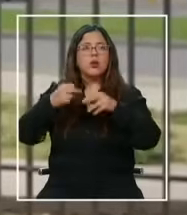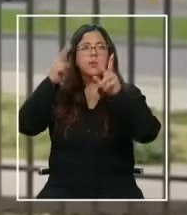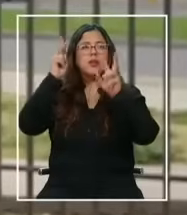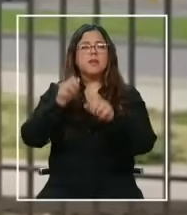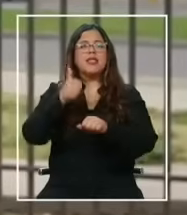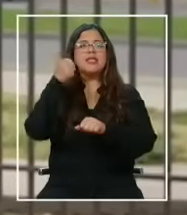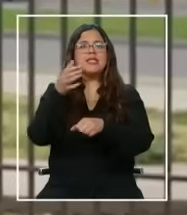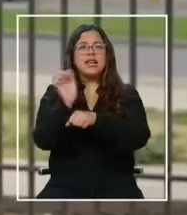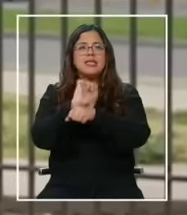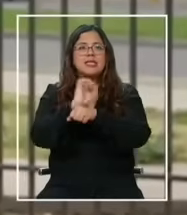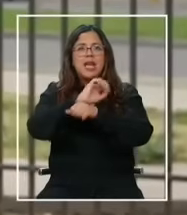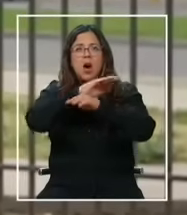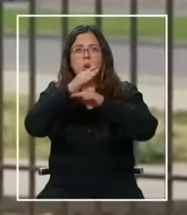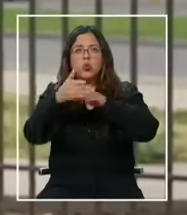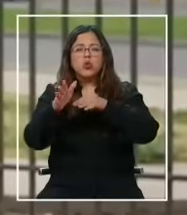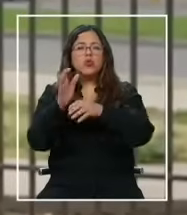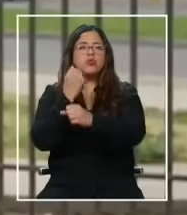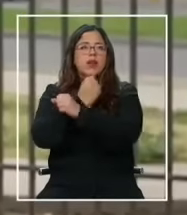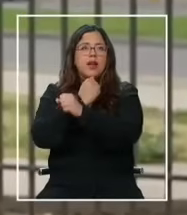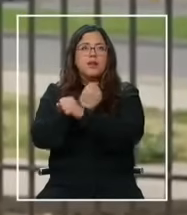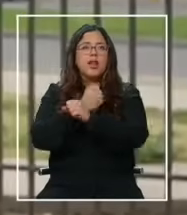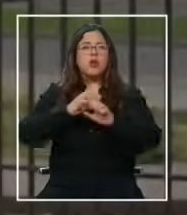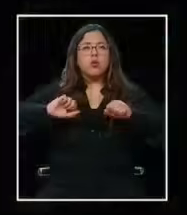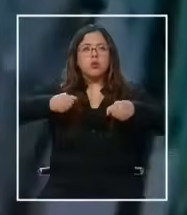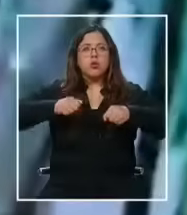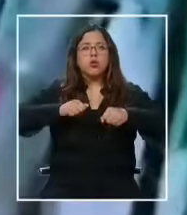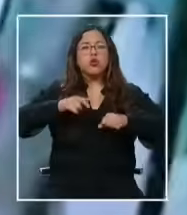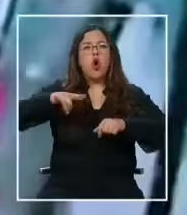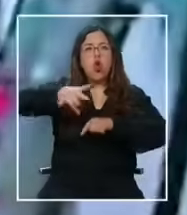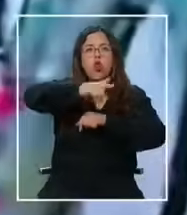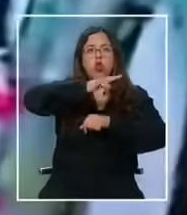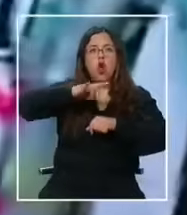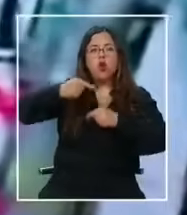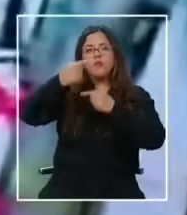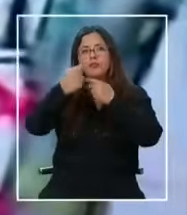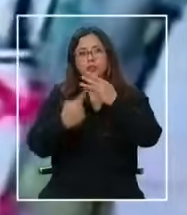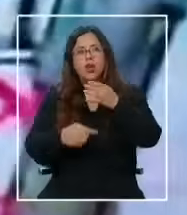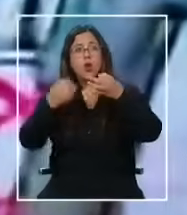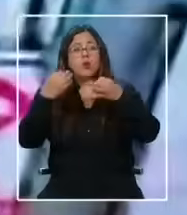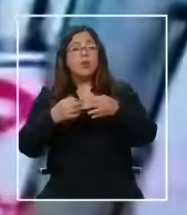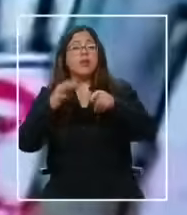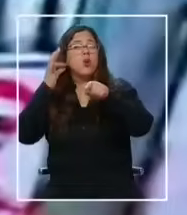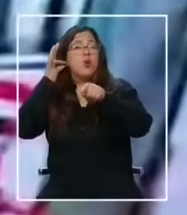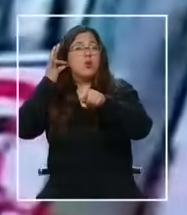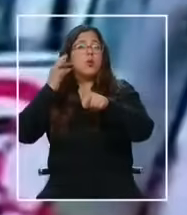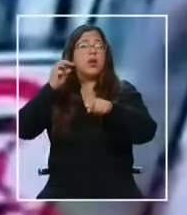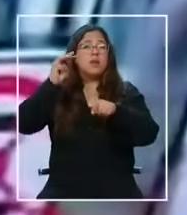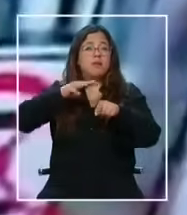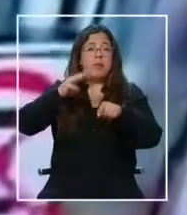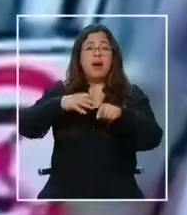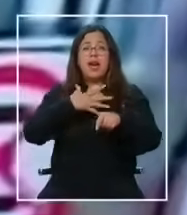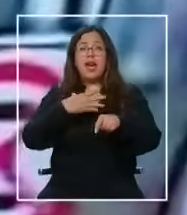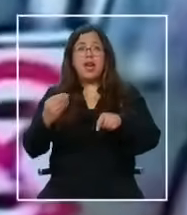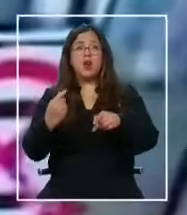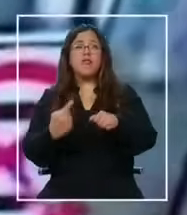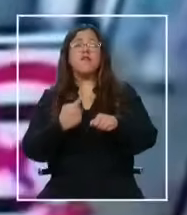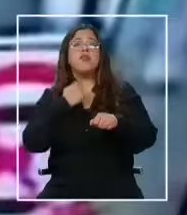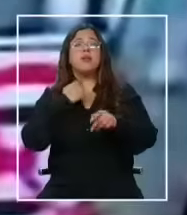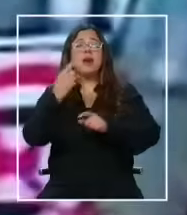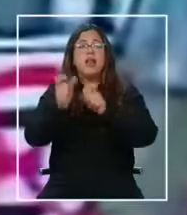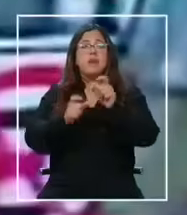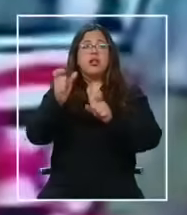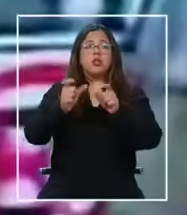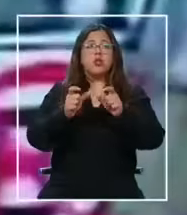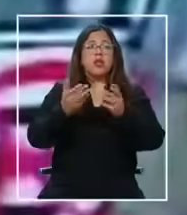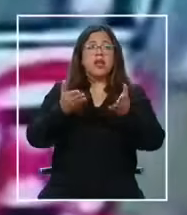se radiopatrullas retenes móviles motos y drones en el caso de la encerrona donde una madre y su hijo fueron las víctimas los vecinos del